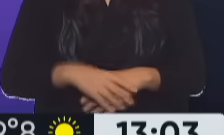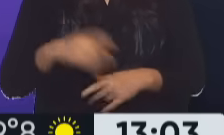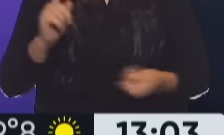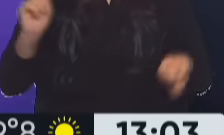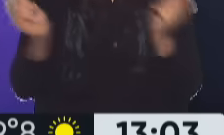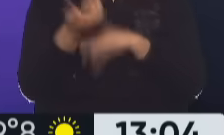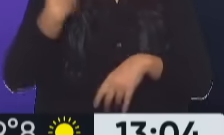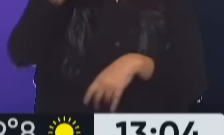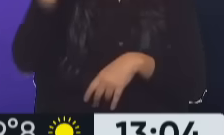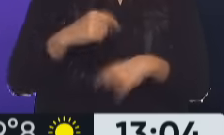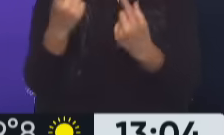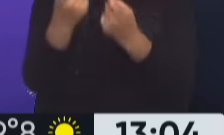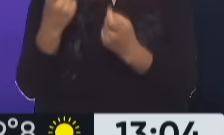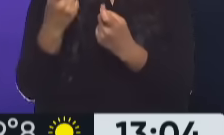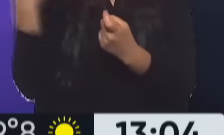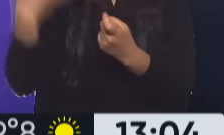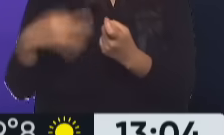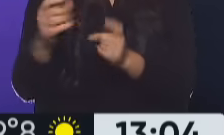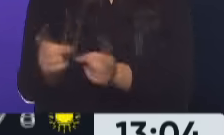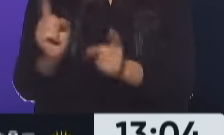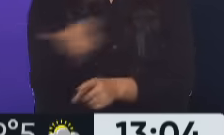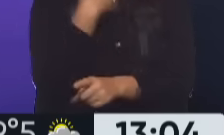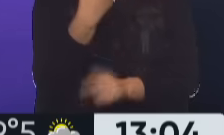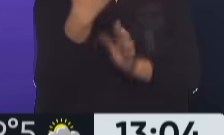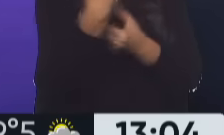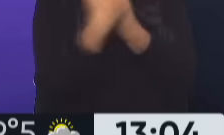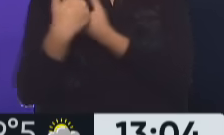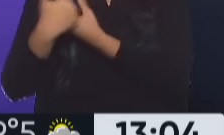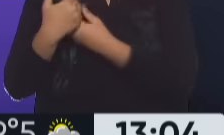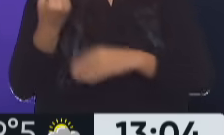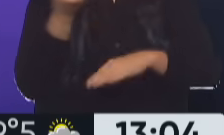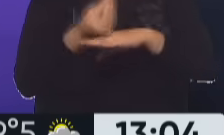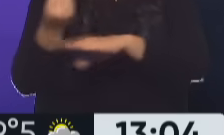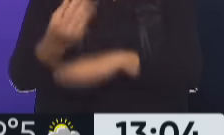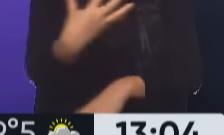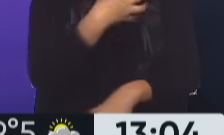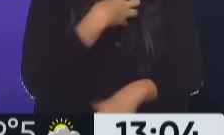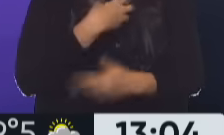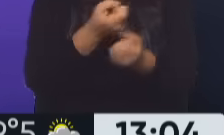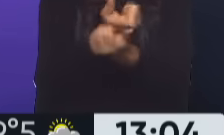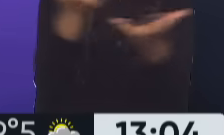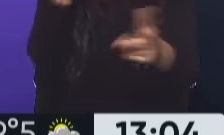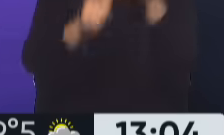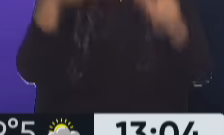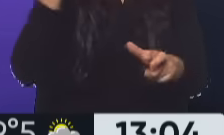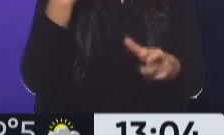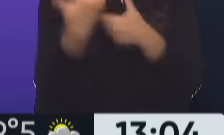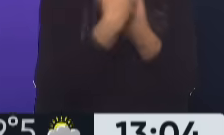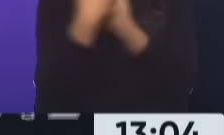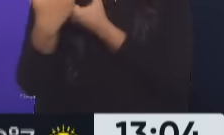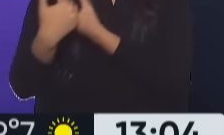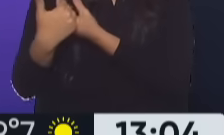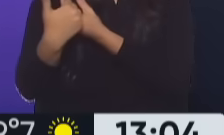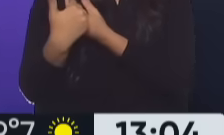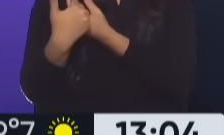que la Argentina necesita. Hemos ganado la representación y la confianza de una porción importante de los argentinos que